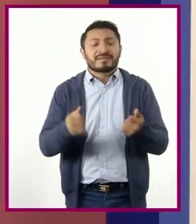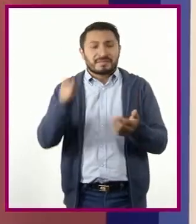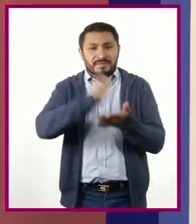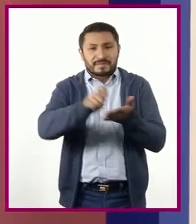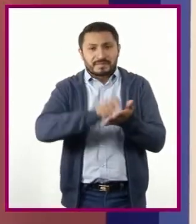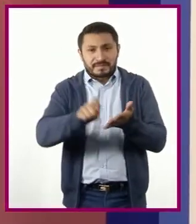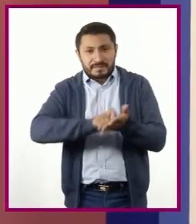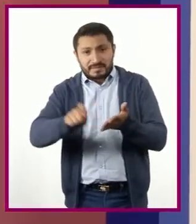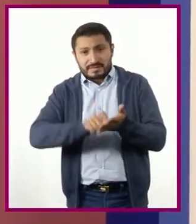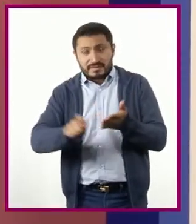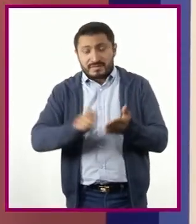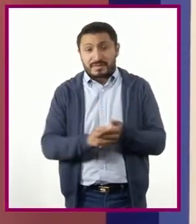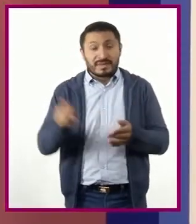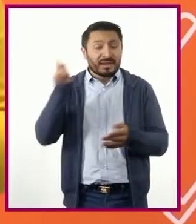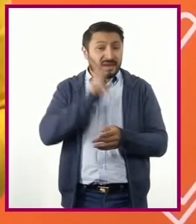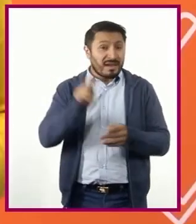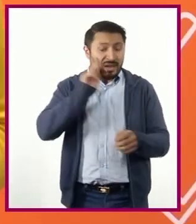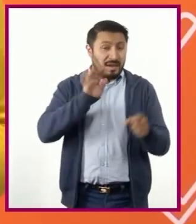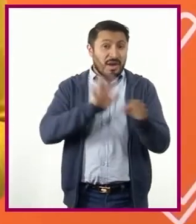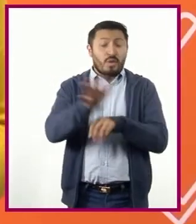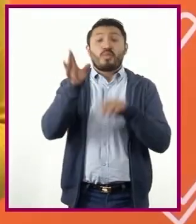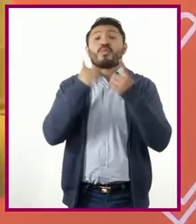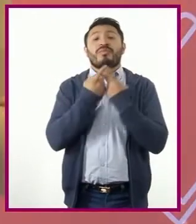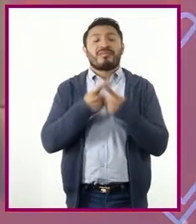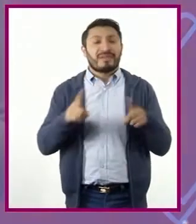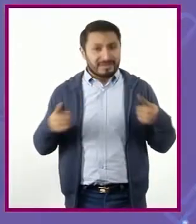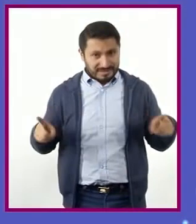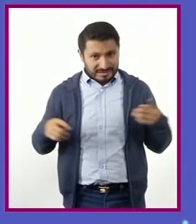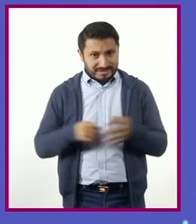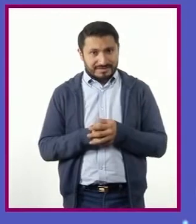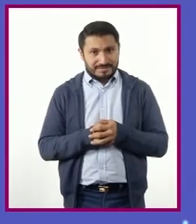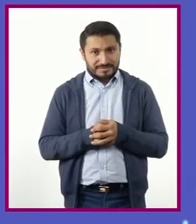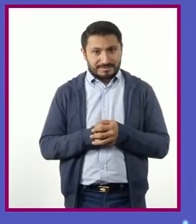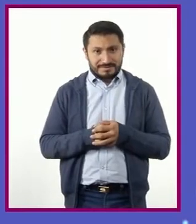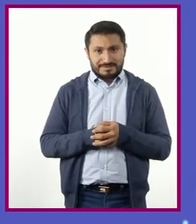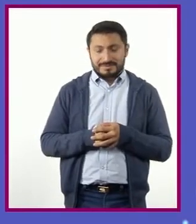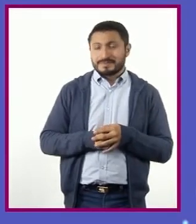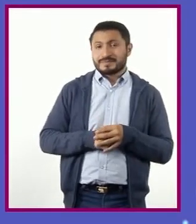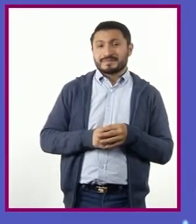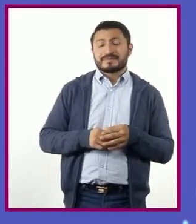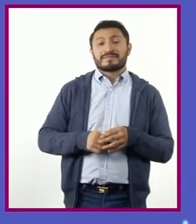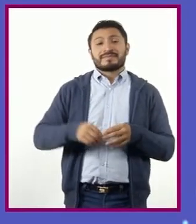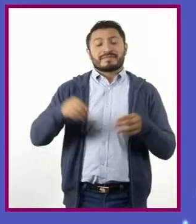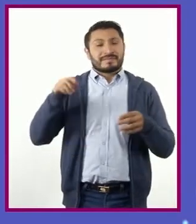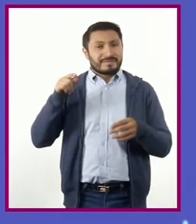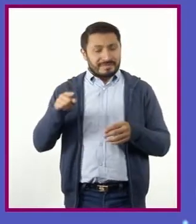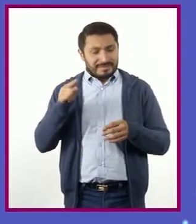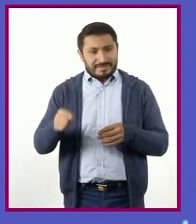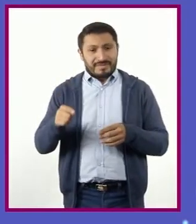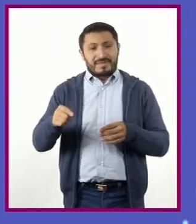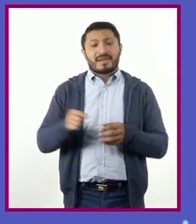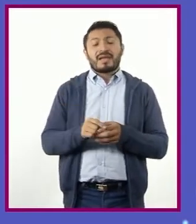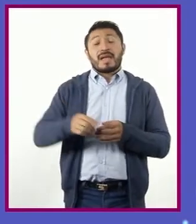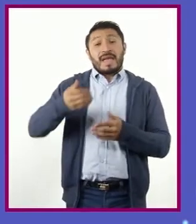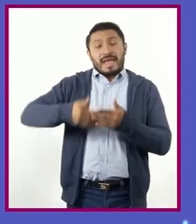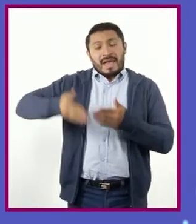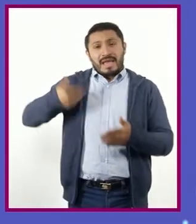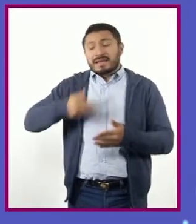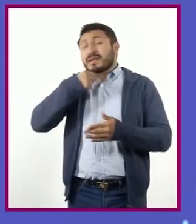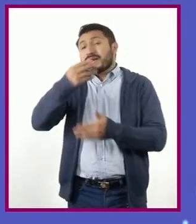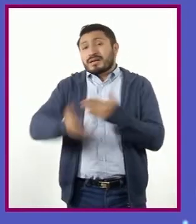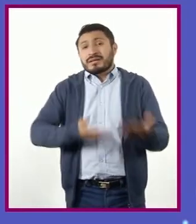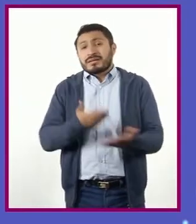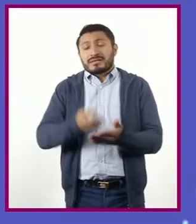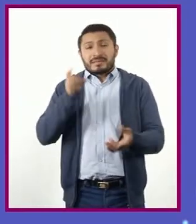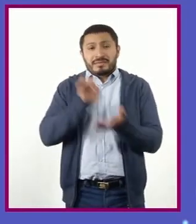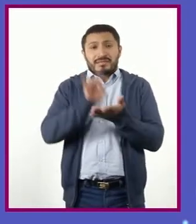escrito. Veamos cuál sería el desarrollo. En la obra de Cervantes, antes de que el caballero le haga llegar a la dama una